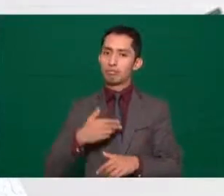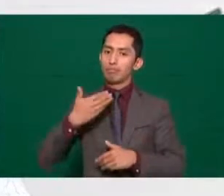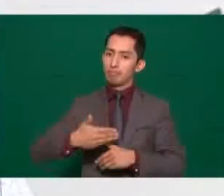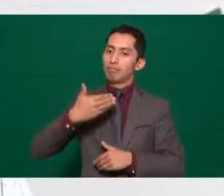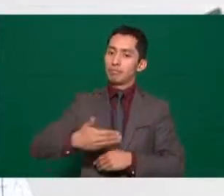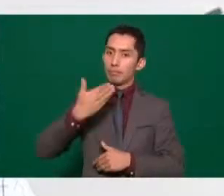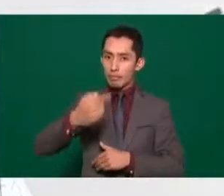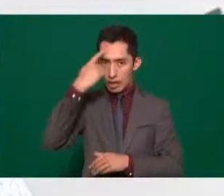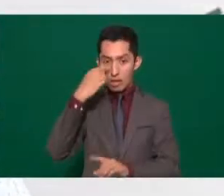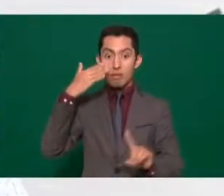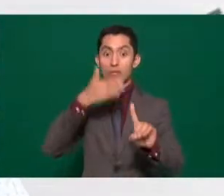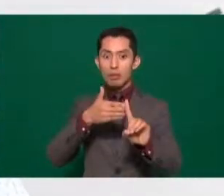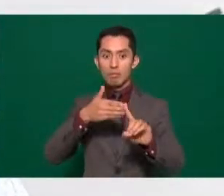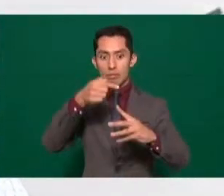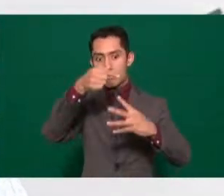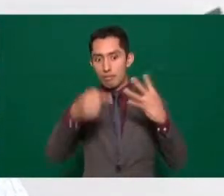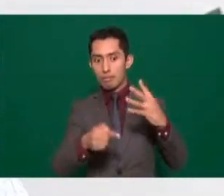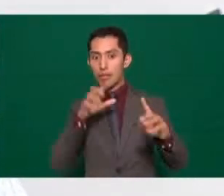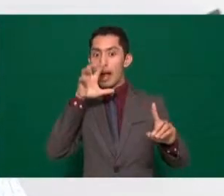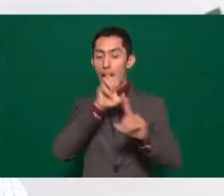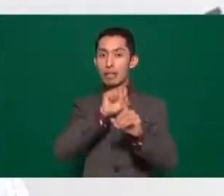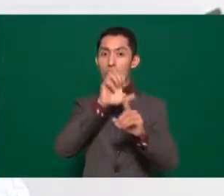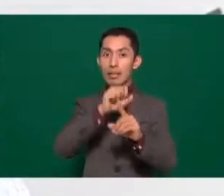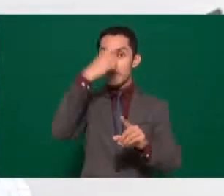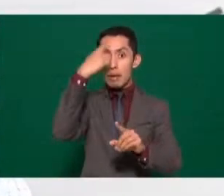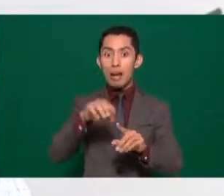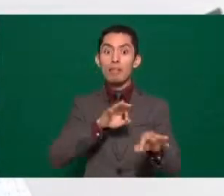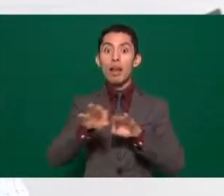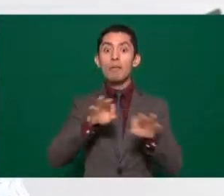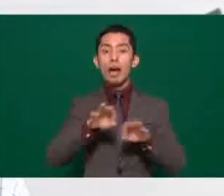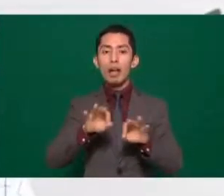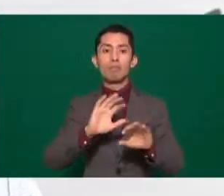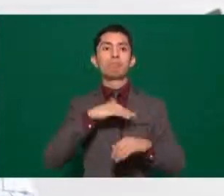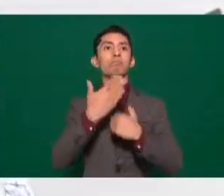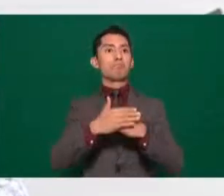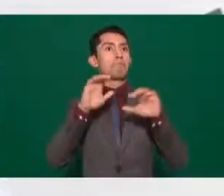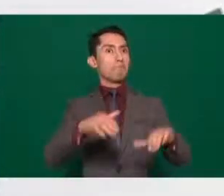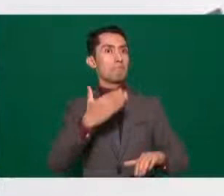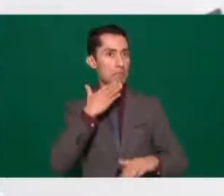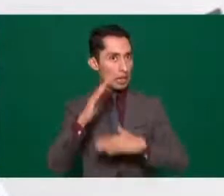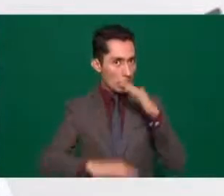objetivos, dará como resultado no solo un buen empleo o la oportunidad de llevar